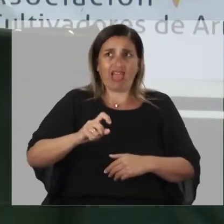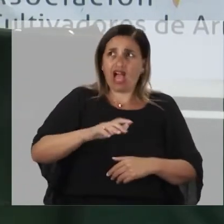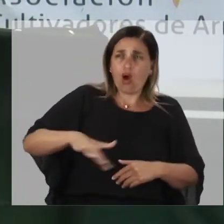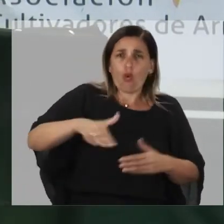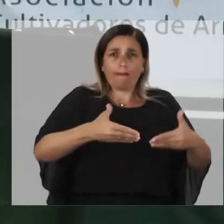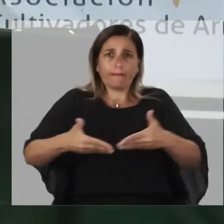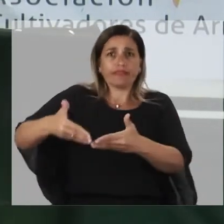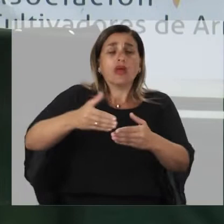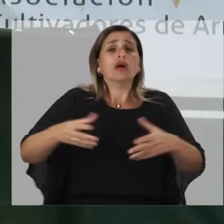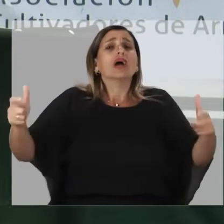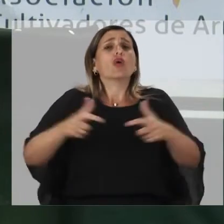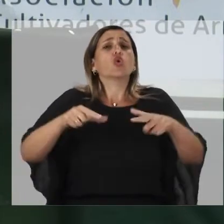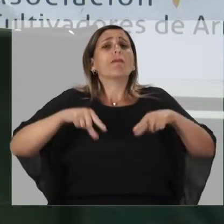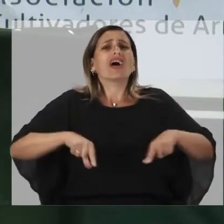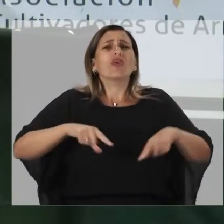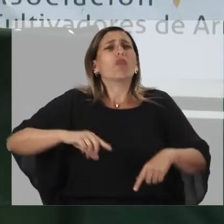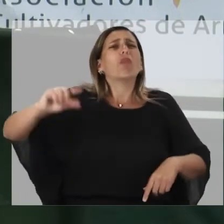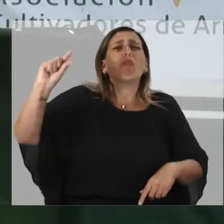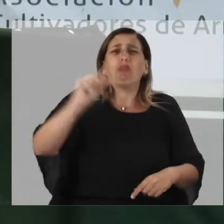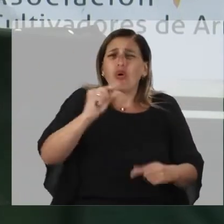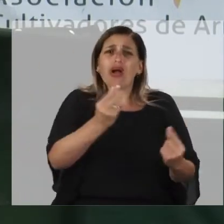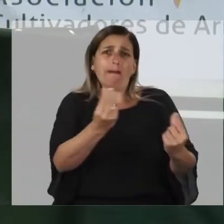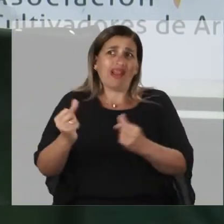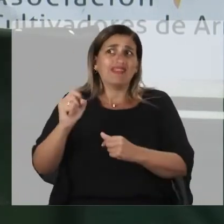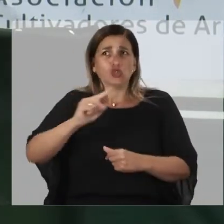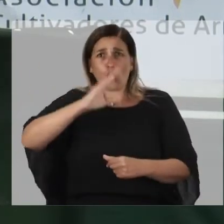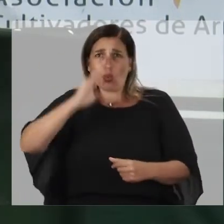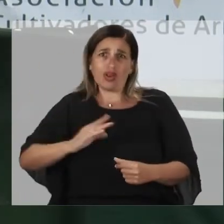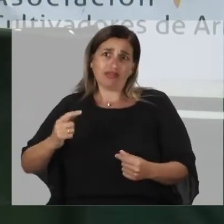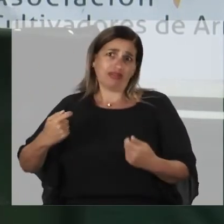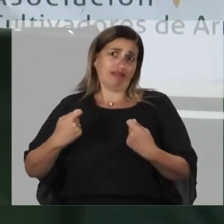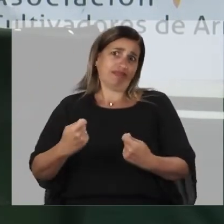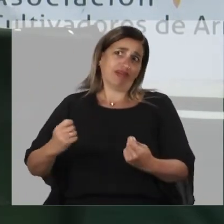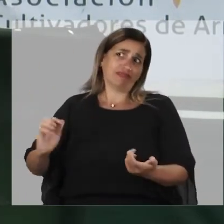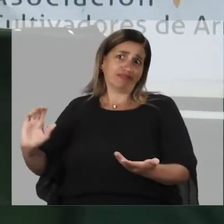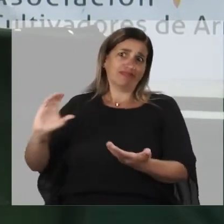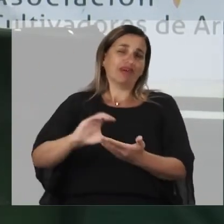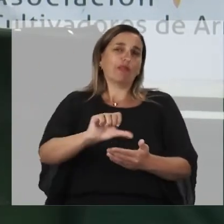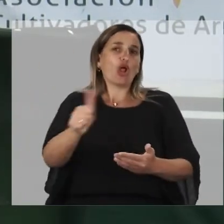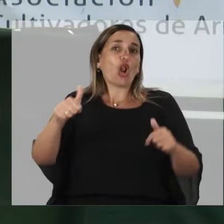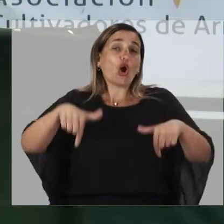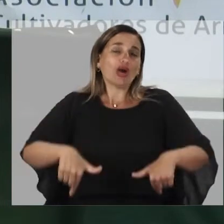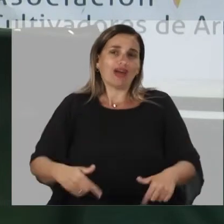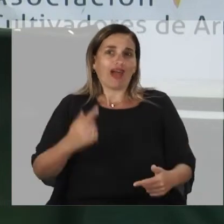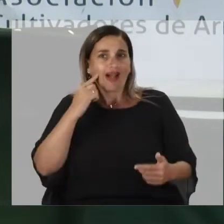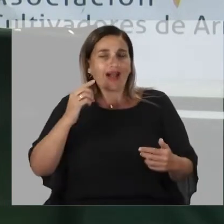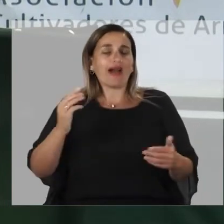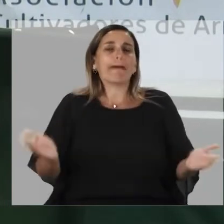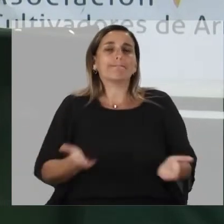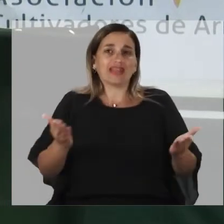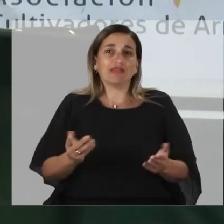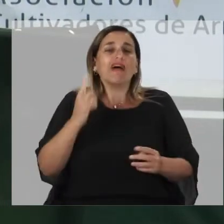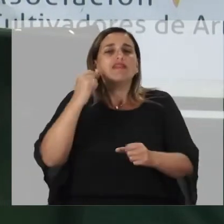y hay una intención, me reuní con el embajador, es muy poca plata la que tendría que destinar a Brasil para lograr